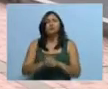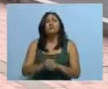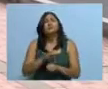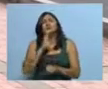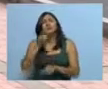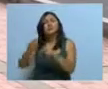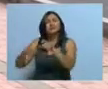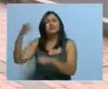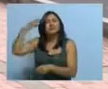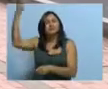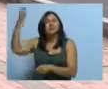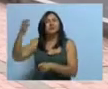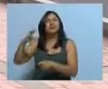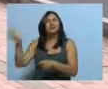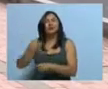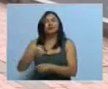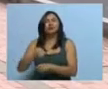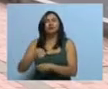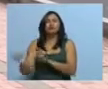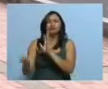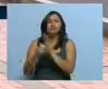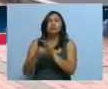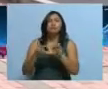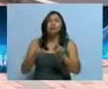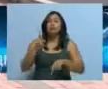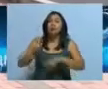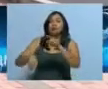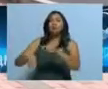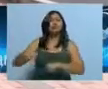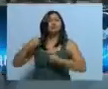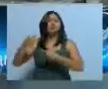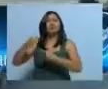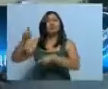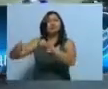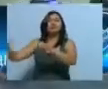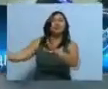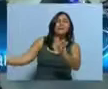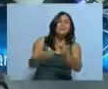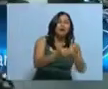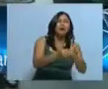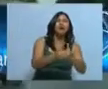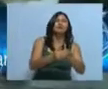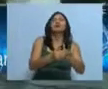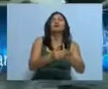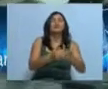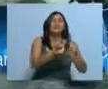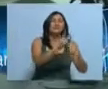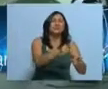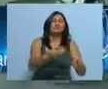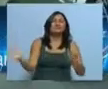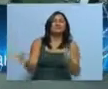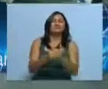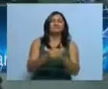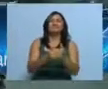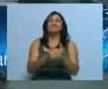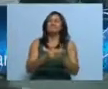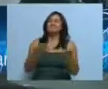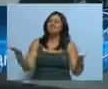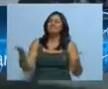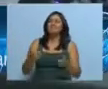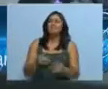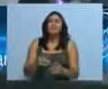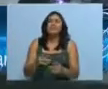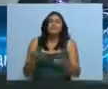sin embargo hay unas particularidades, hay unos soldados profesionales e infantes de Marina que demandaron a la caja por esa pretensión. Por tanto, lo